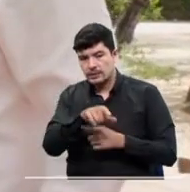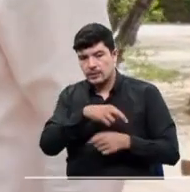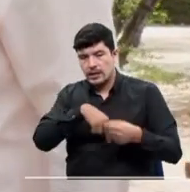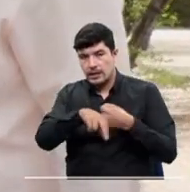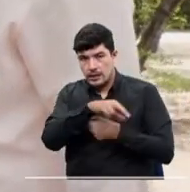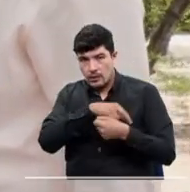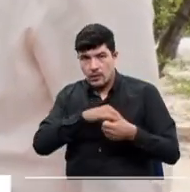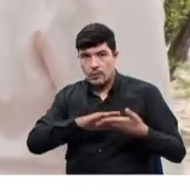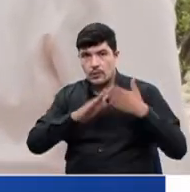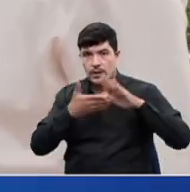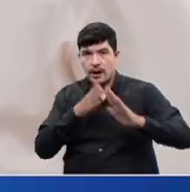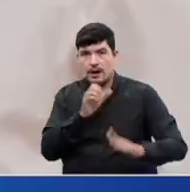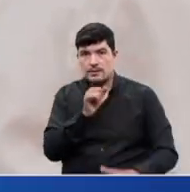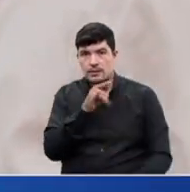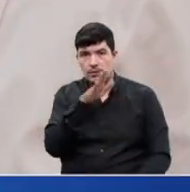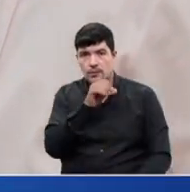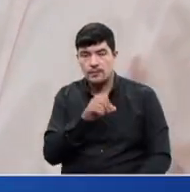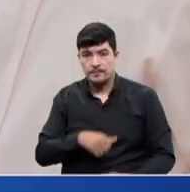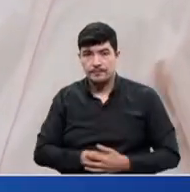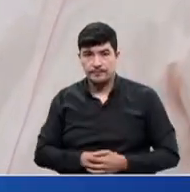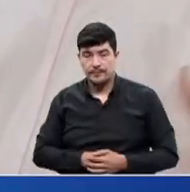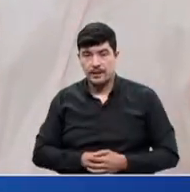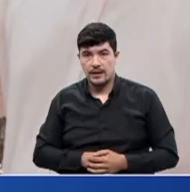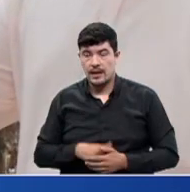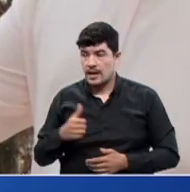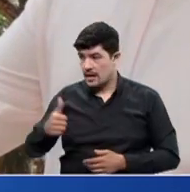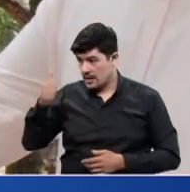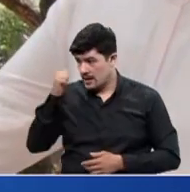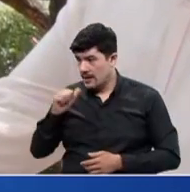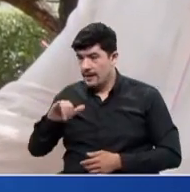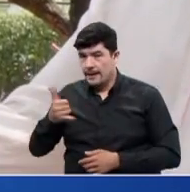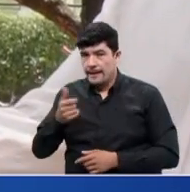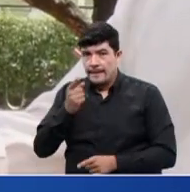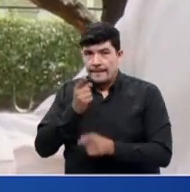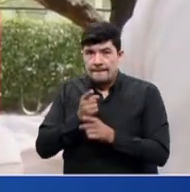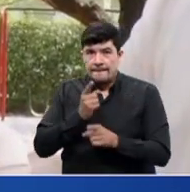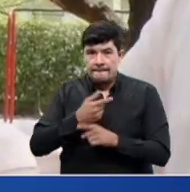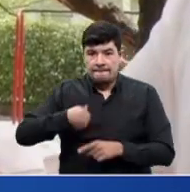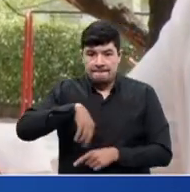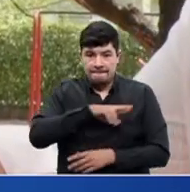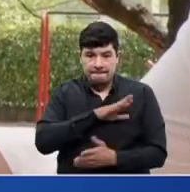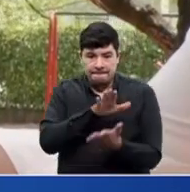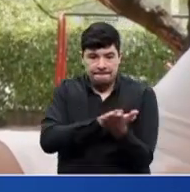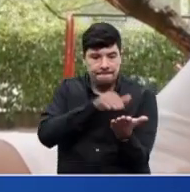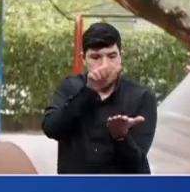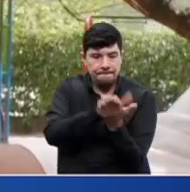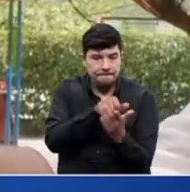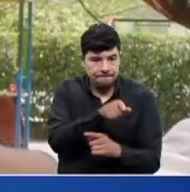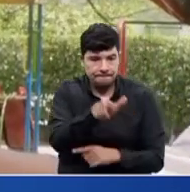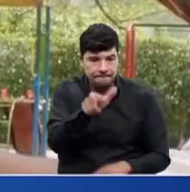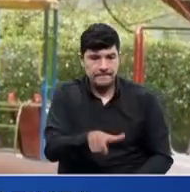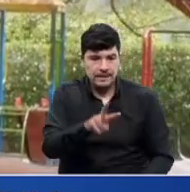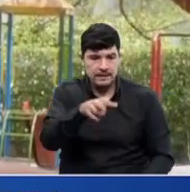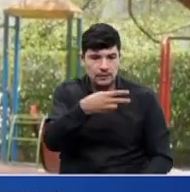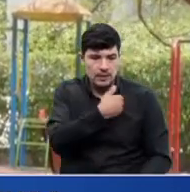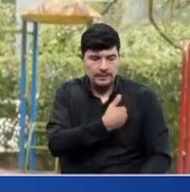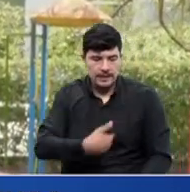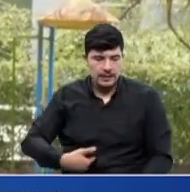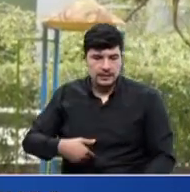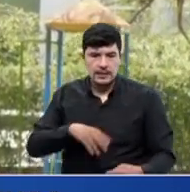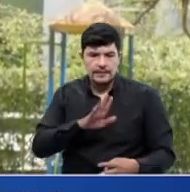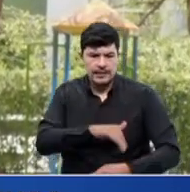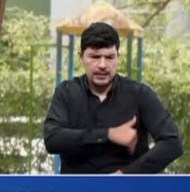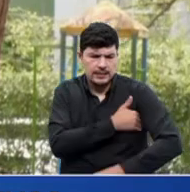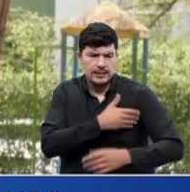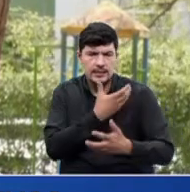Sí, efectivamente así quedó acordado el día de ayer, marco el acta que logramos firmar con la viceministra, la ministra de